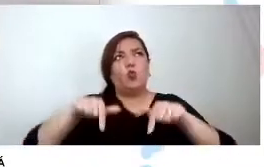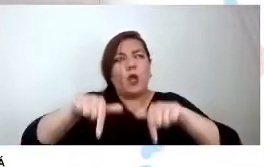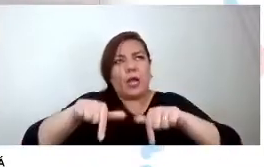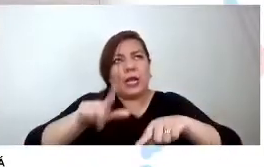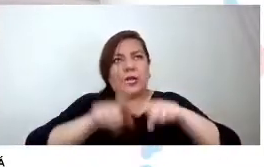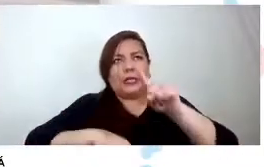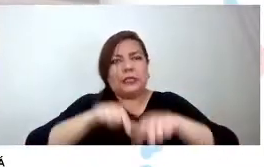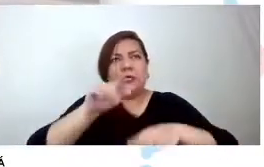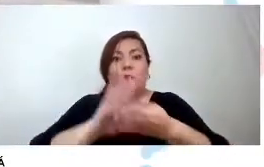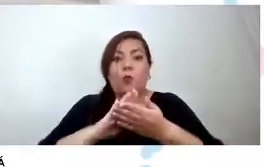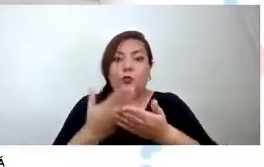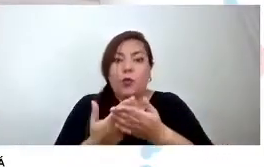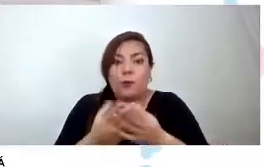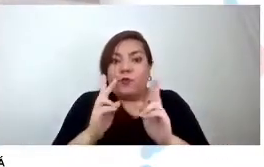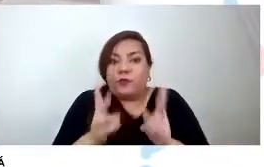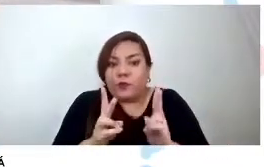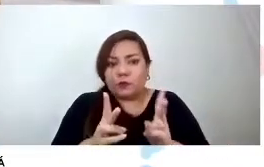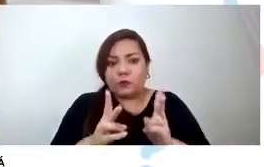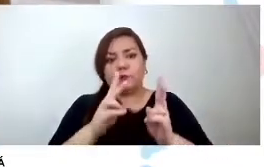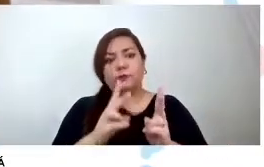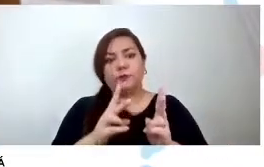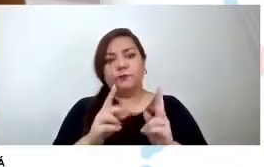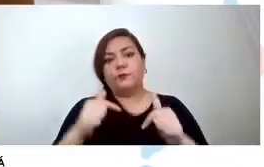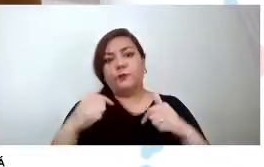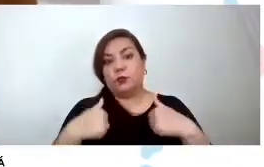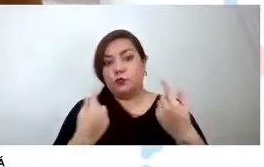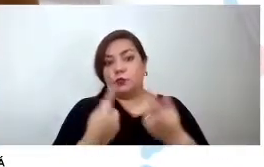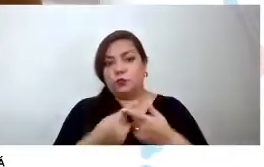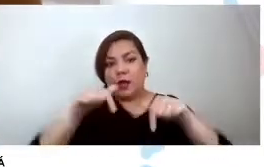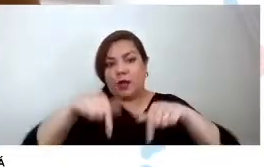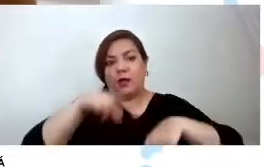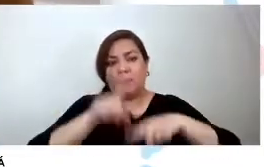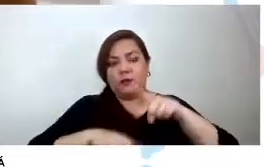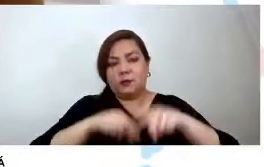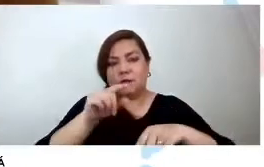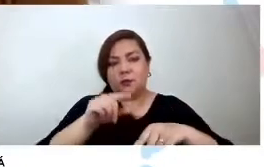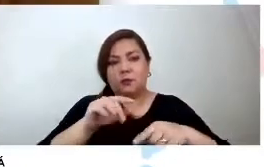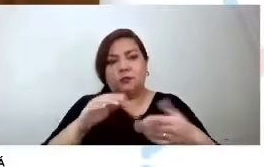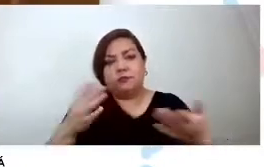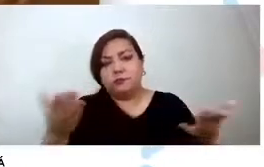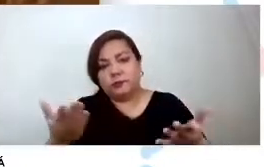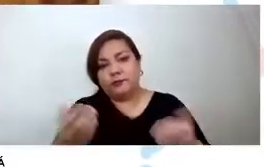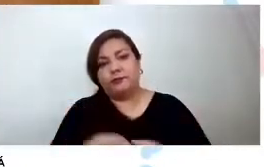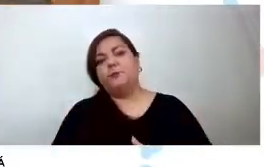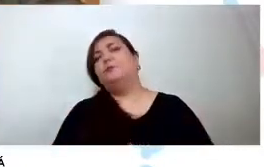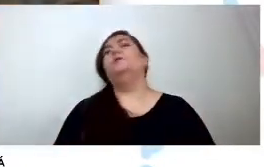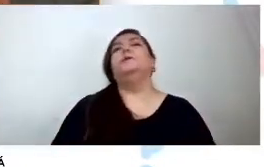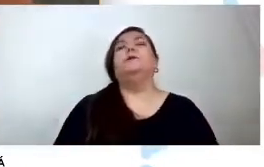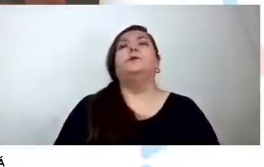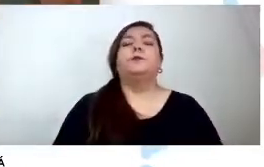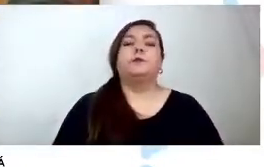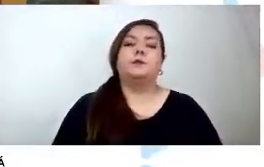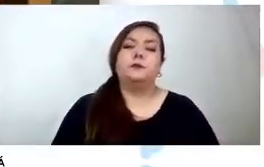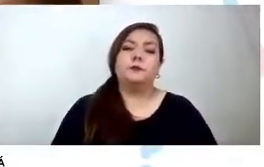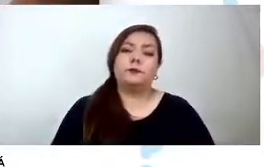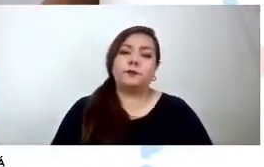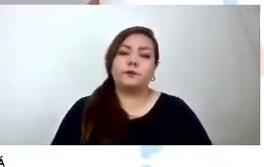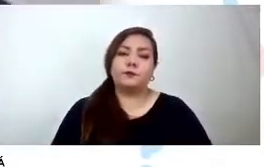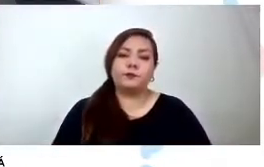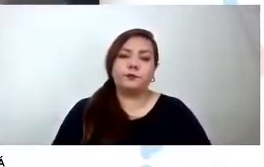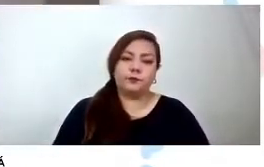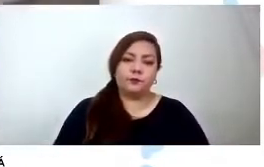como especie y nuestro lugar en la Tierra, que es nuestro hogar. Ahora vamos a ver estos